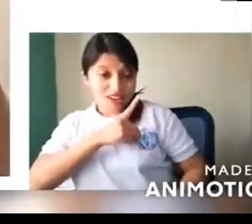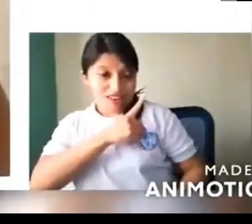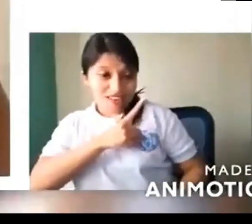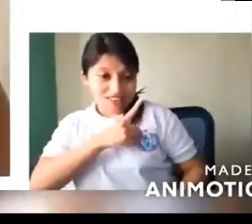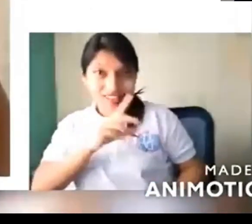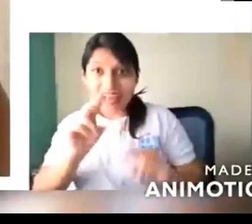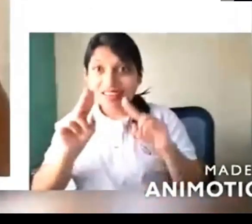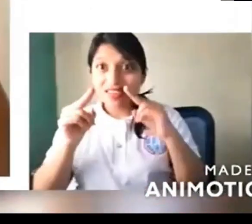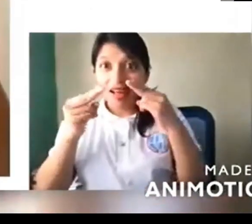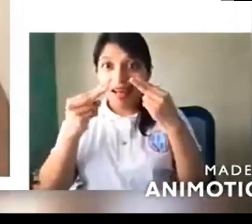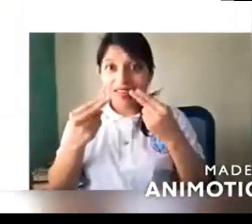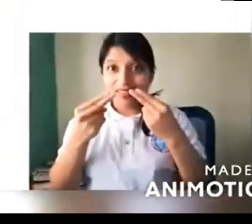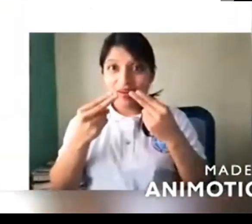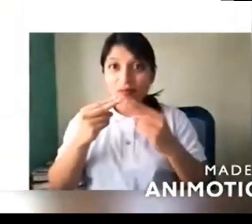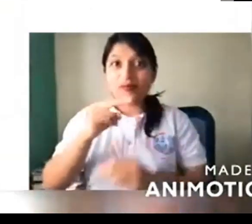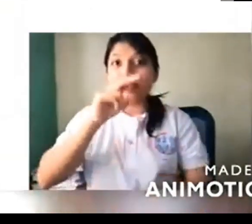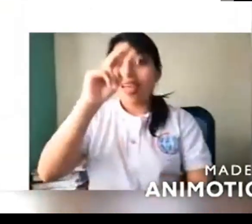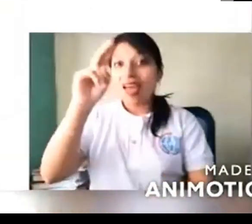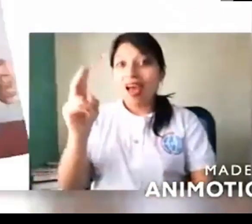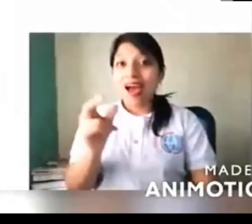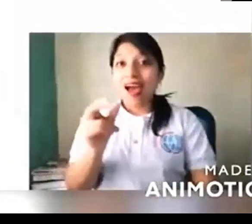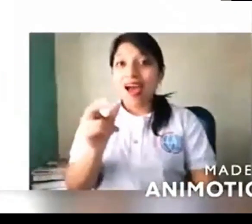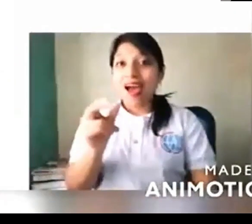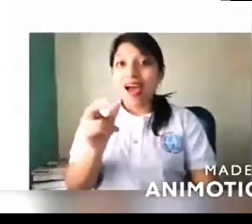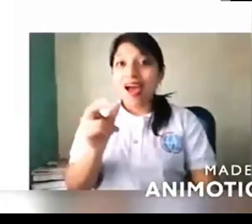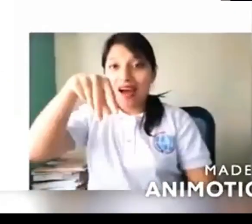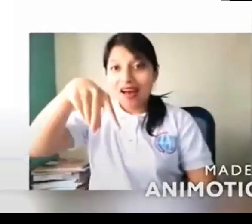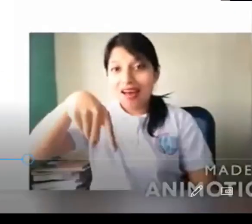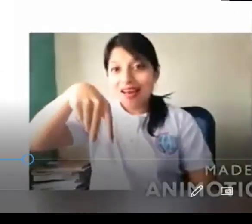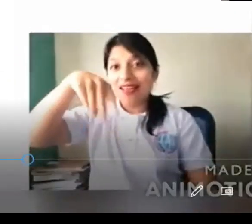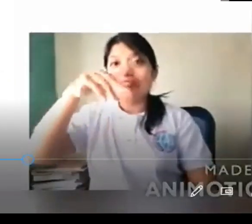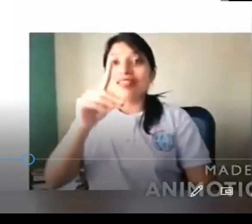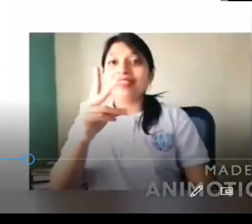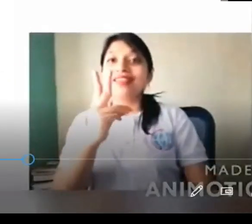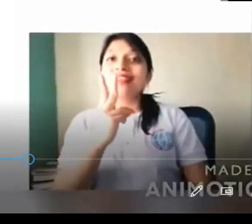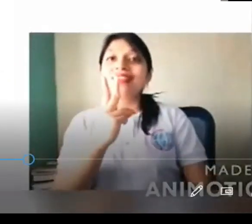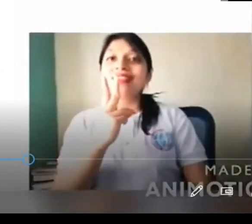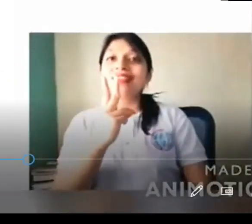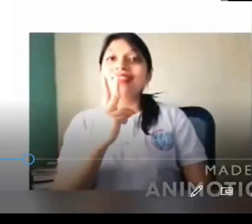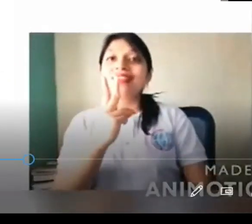desees hacer. El autor es Gandhi.